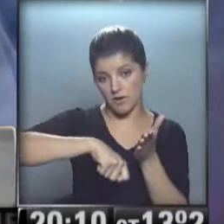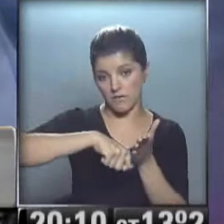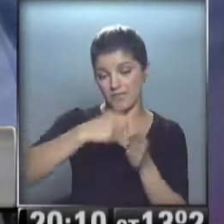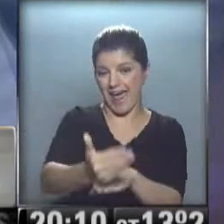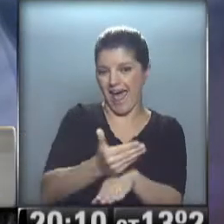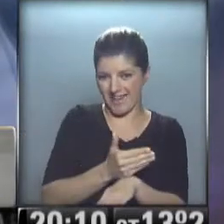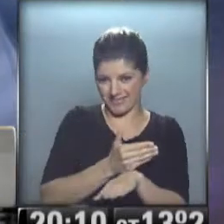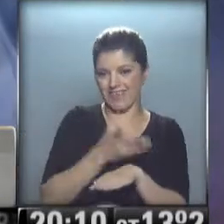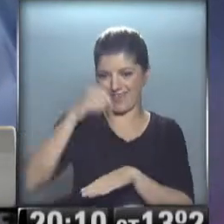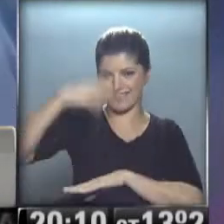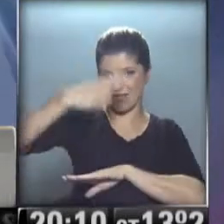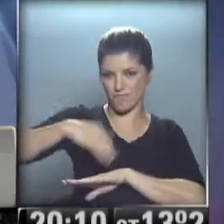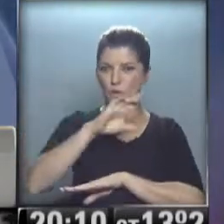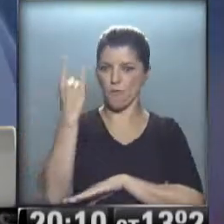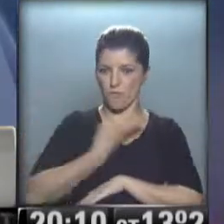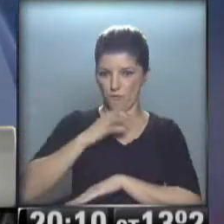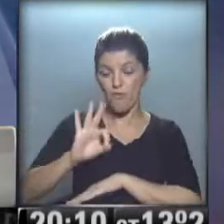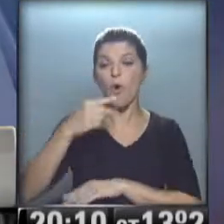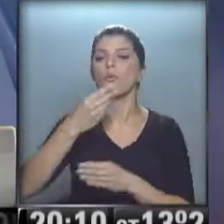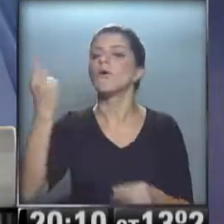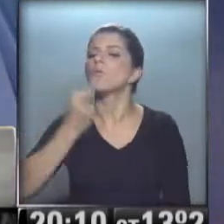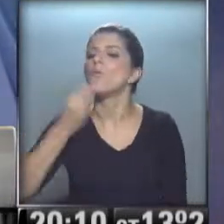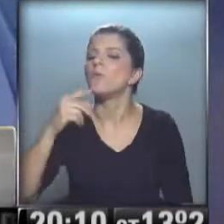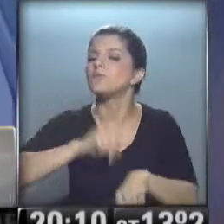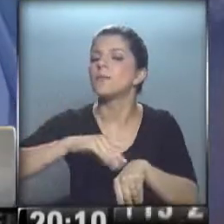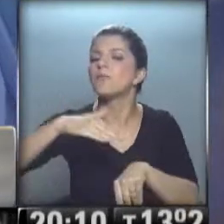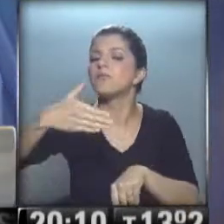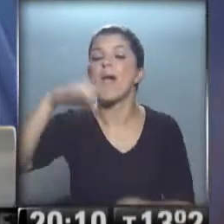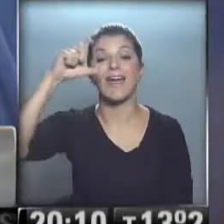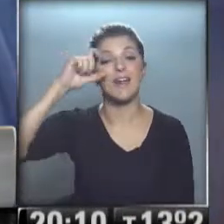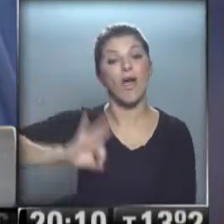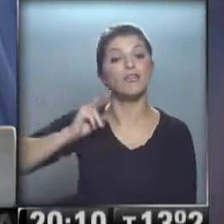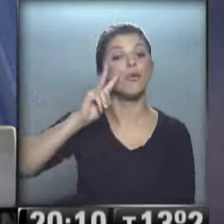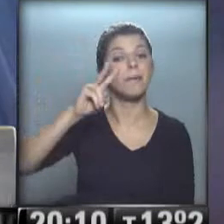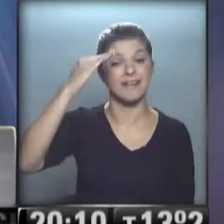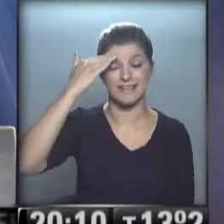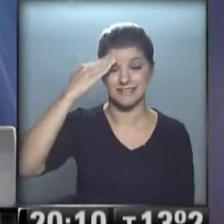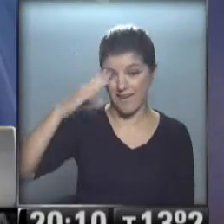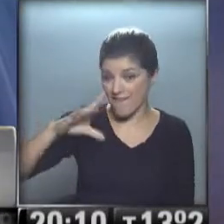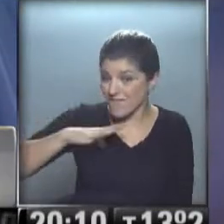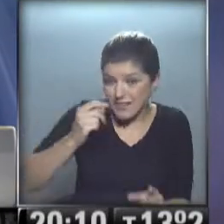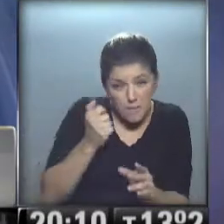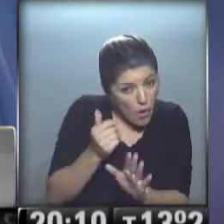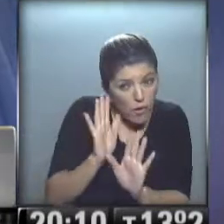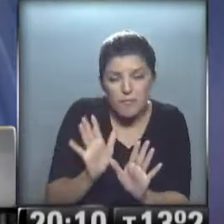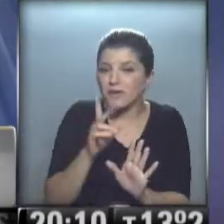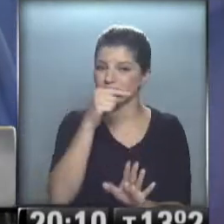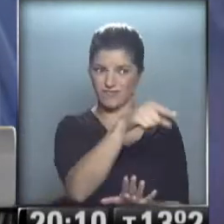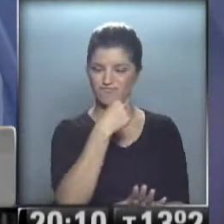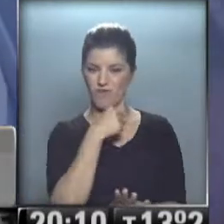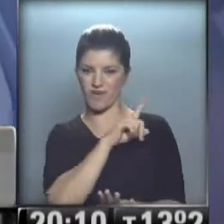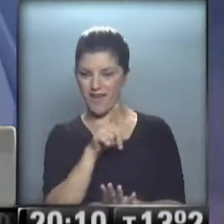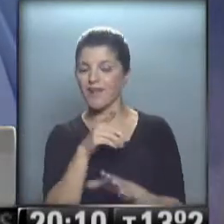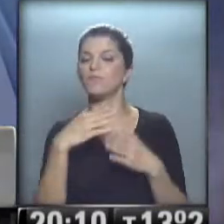antes de que caiga esta cláusula Rufo, que es en enero del 2015. Falta pocos meses, claro. No dan ese tiempo.